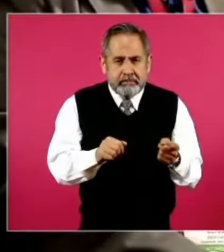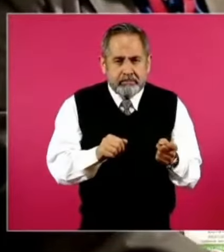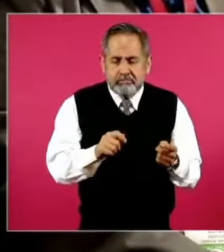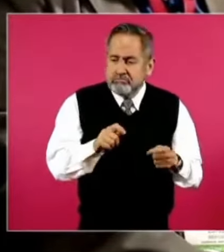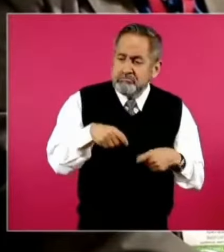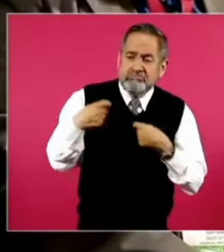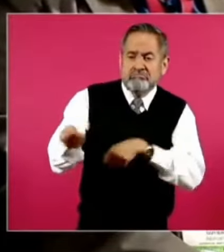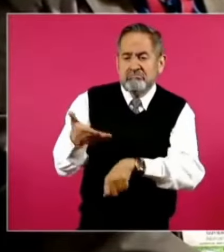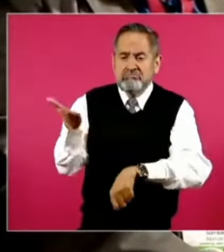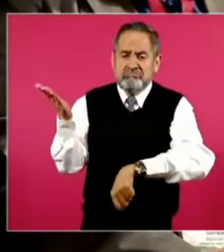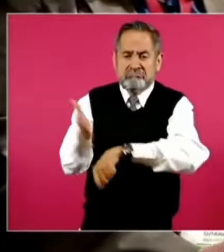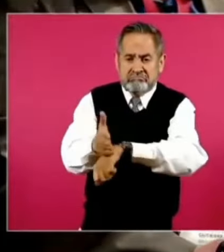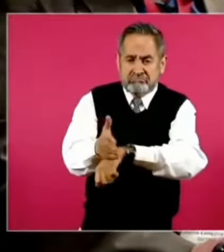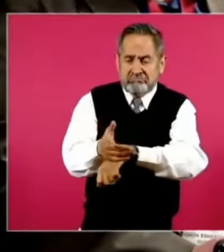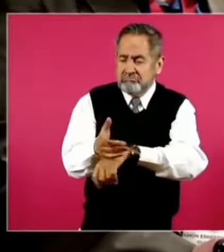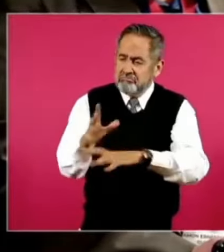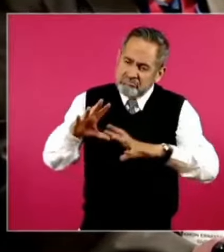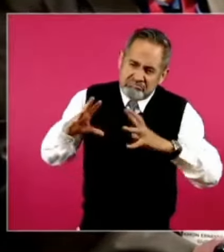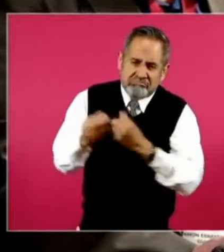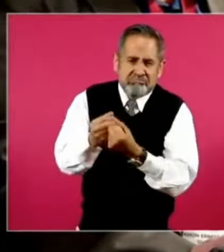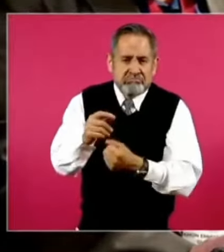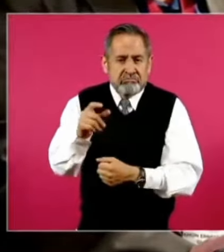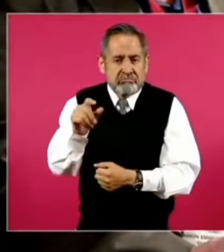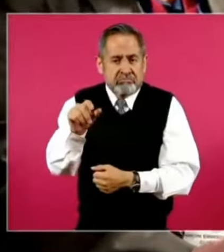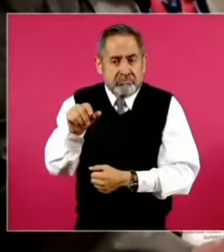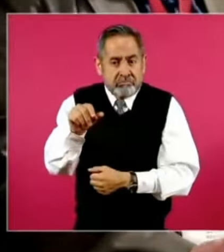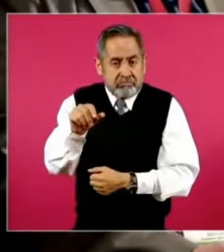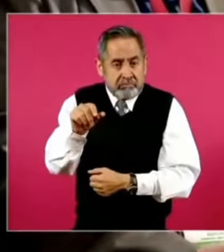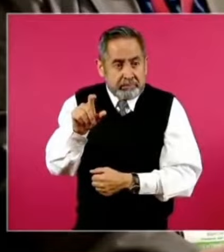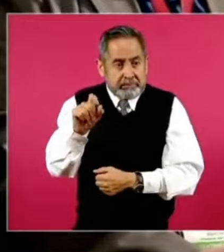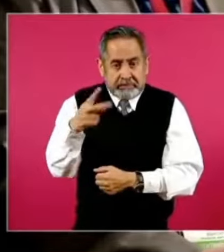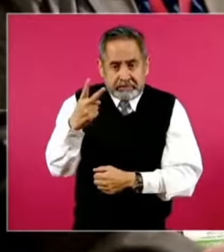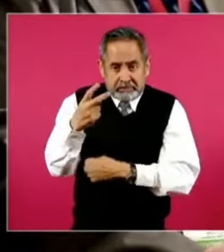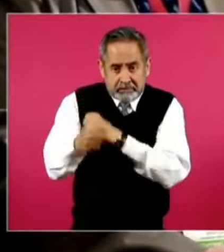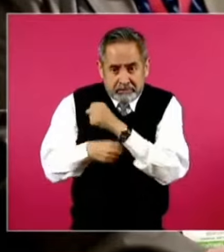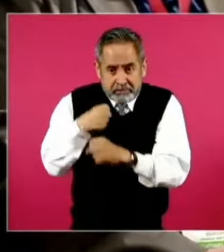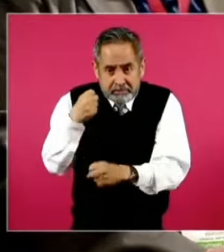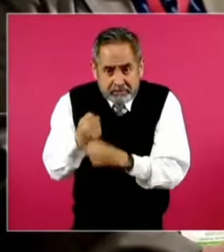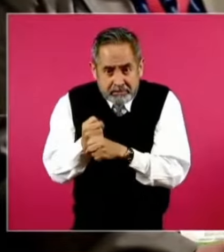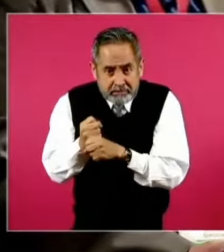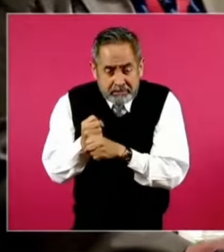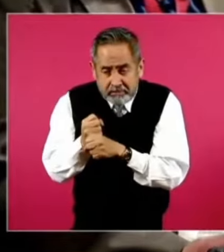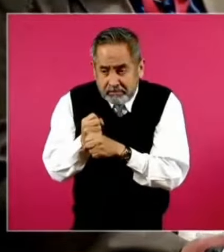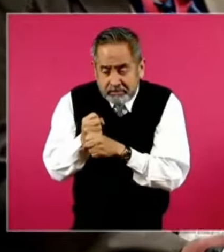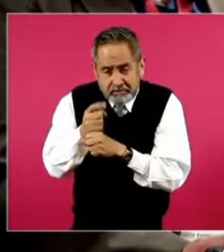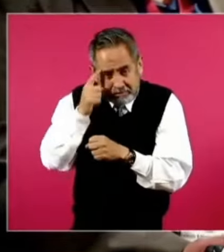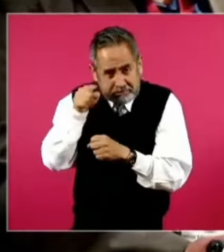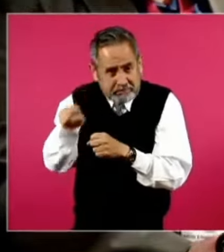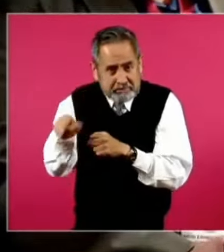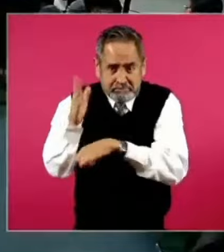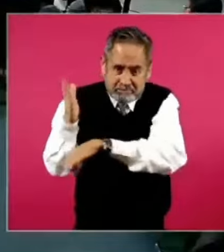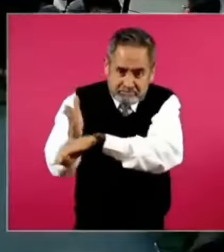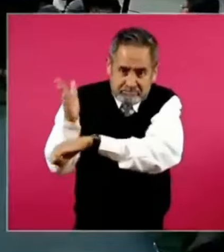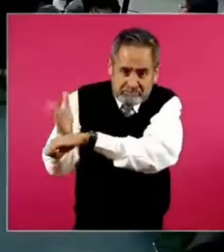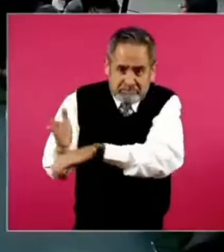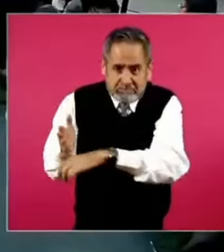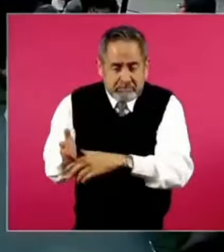es que tiene las 2 condenas de 11 años y 6 meses cada una.